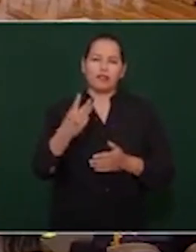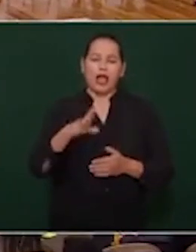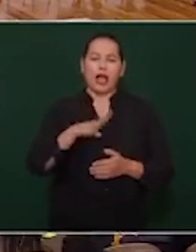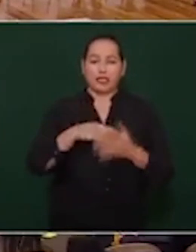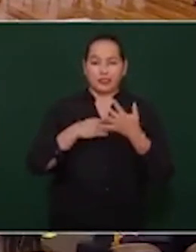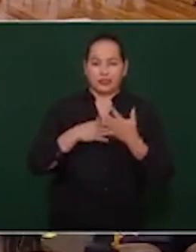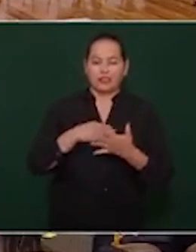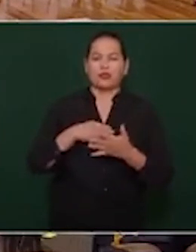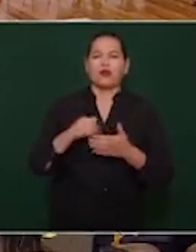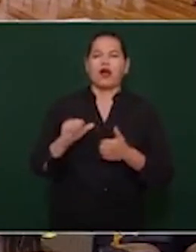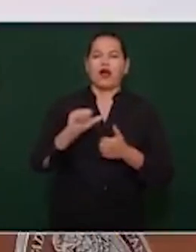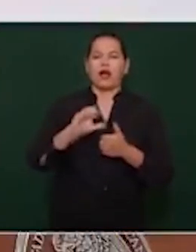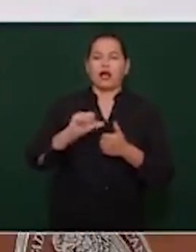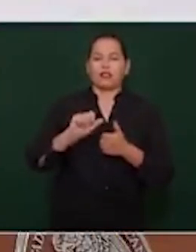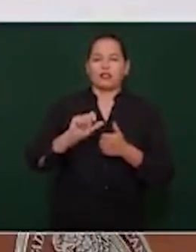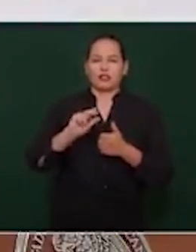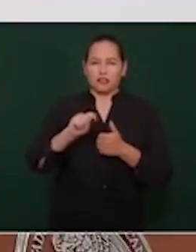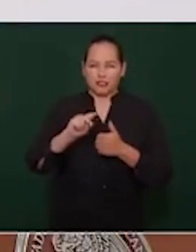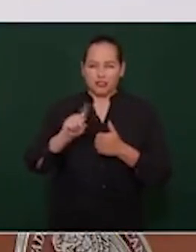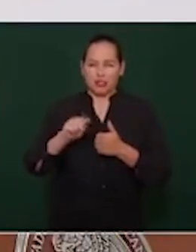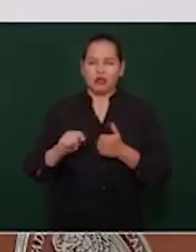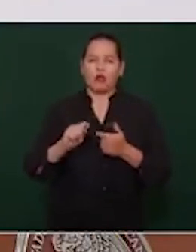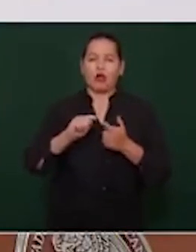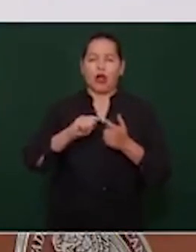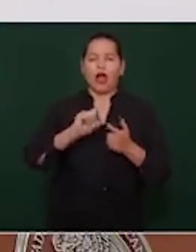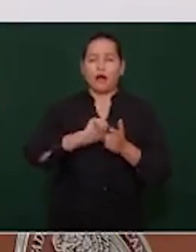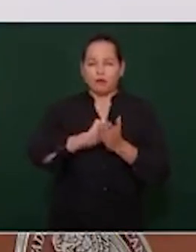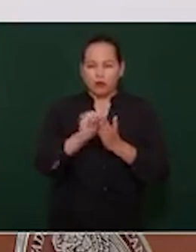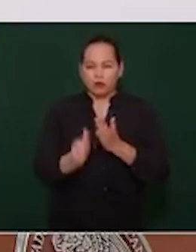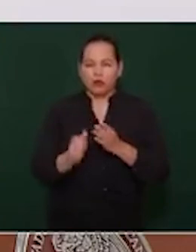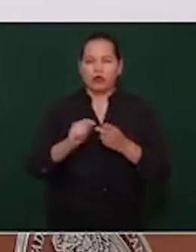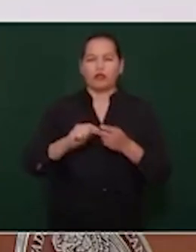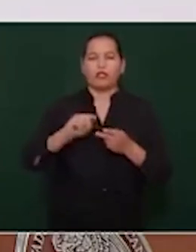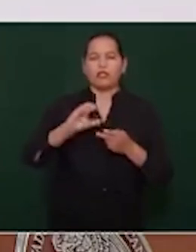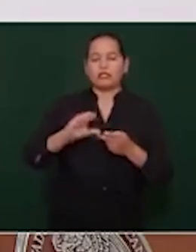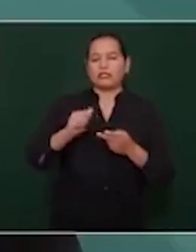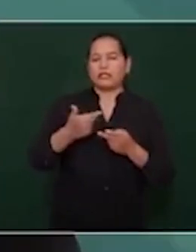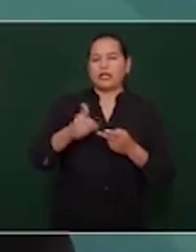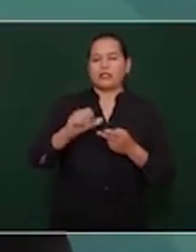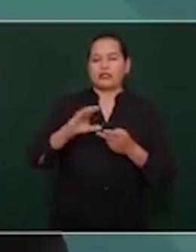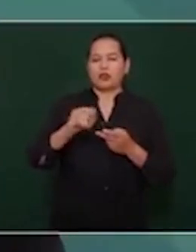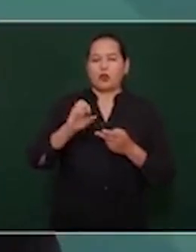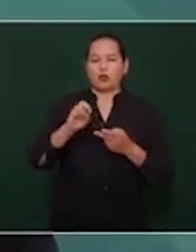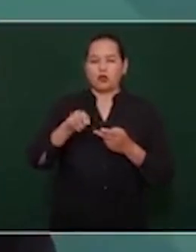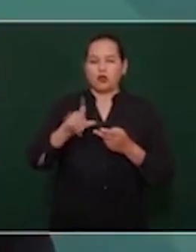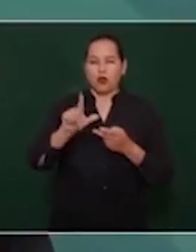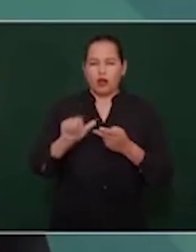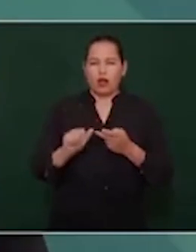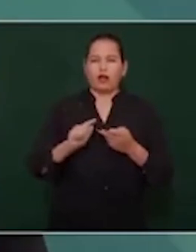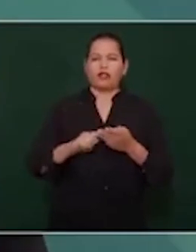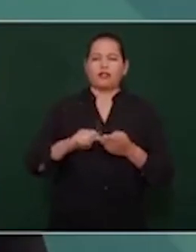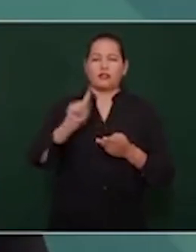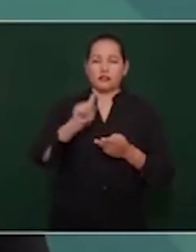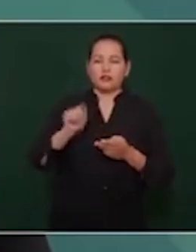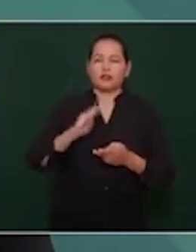Acatzingo, Amozoc, Chalchicomula, Cuetzalan y Zacatlán. Estos terrenos ya están listos,